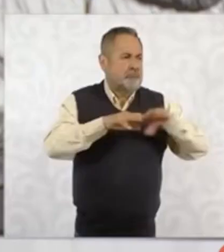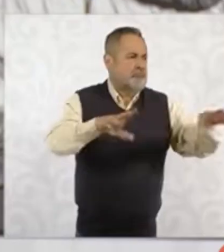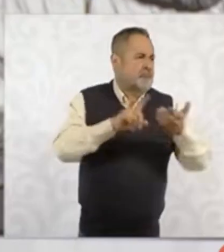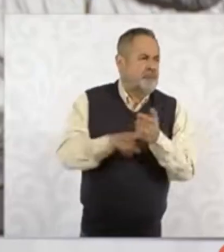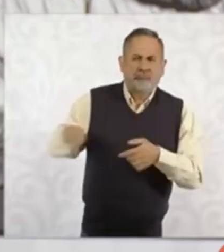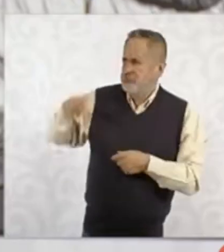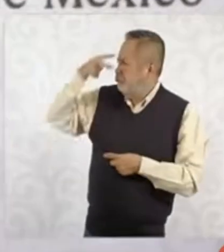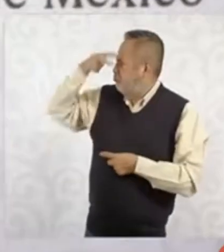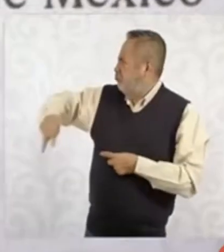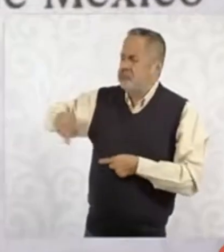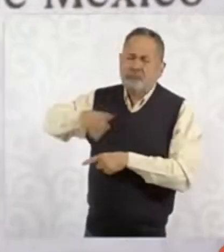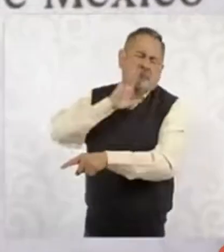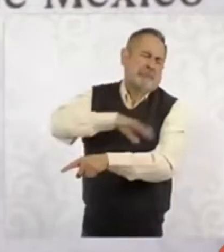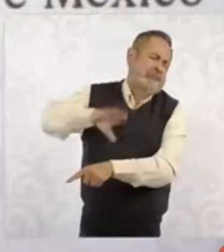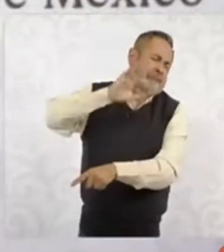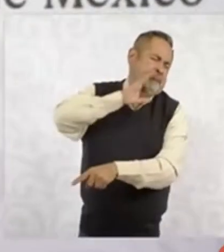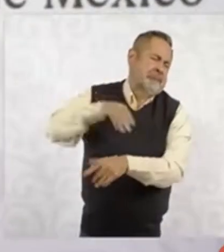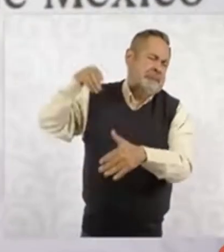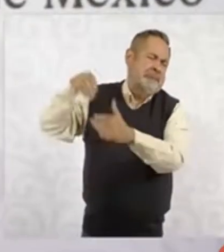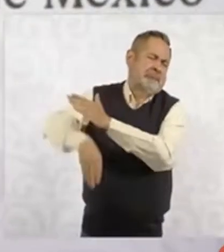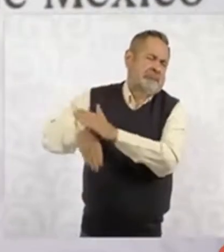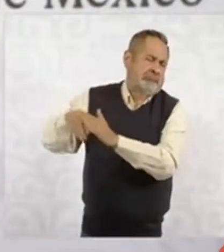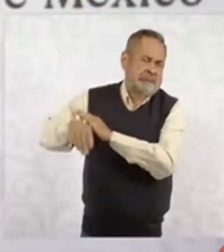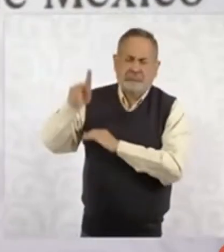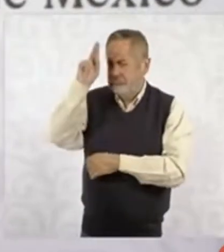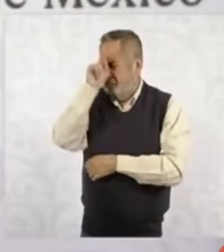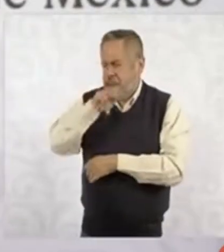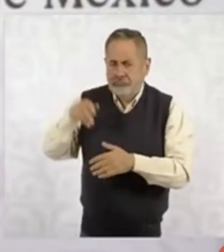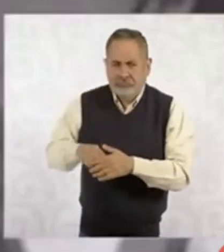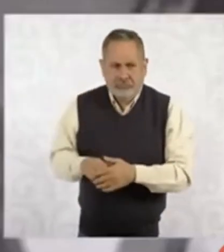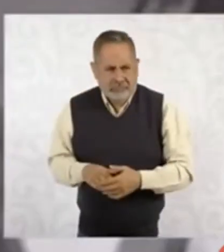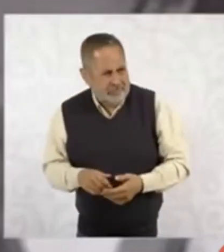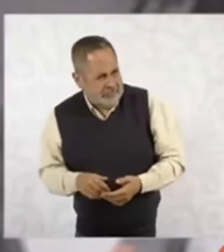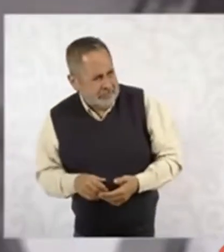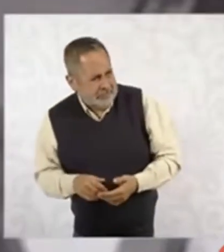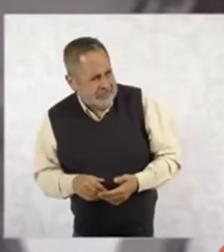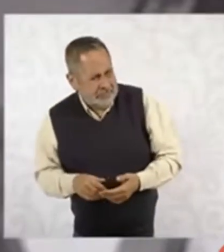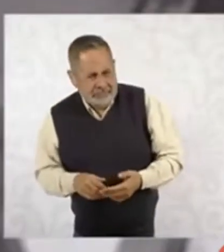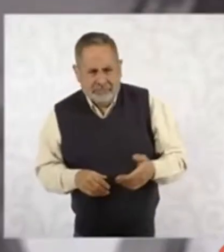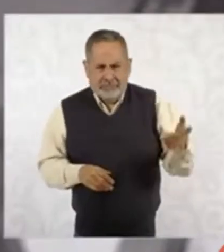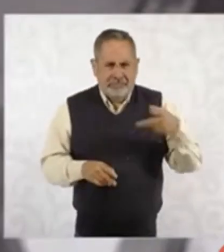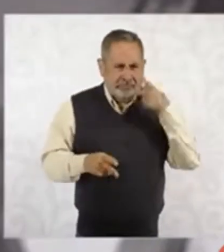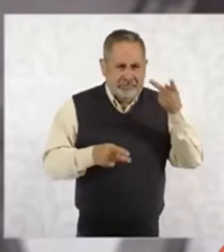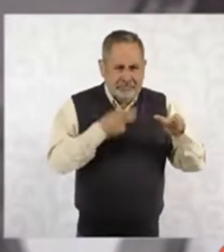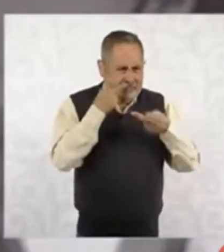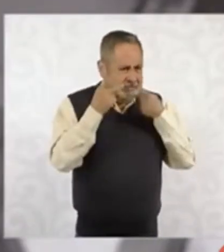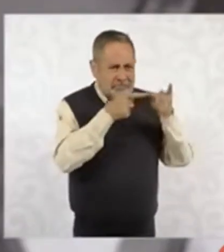transformación, que está terrible la situación. Vean nada más los medios.